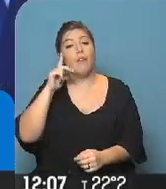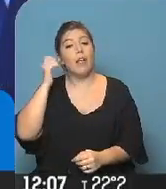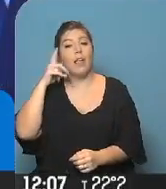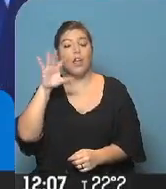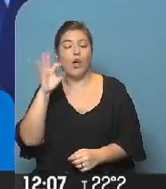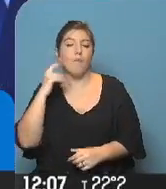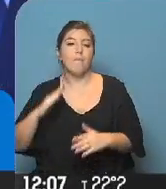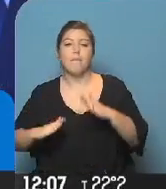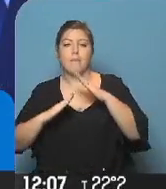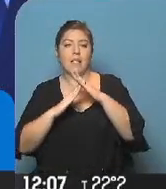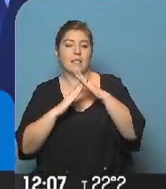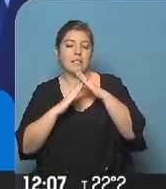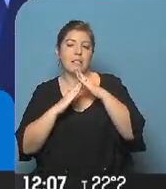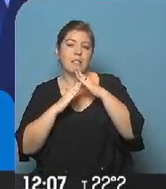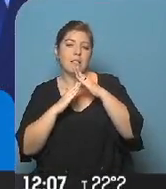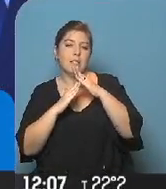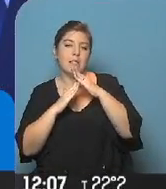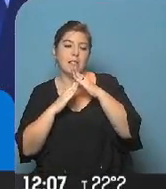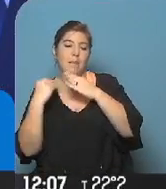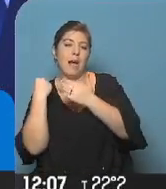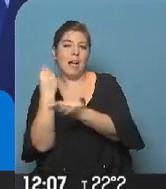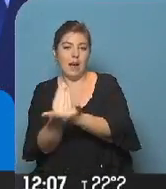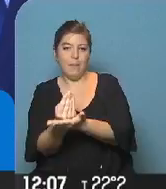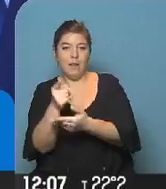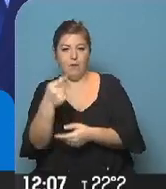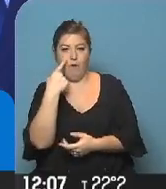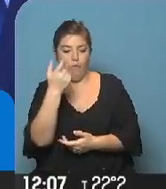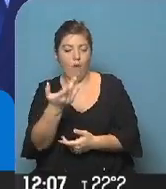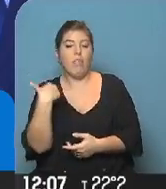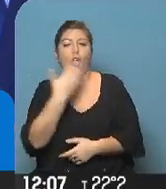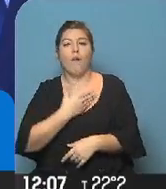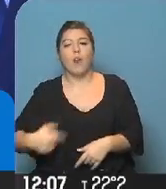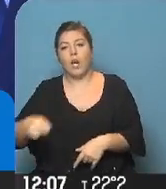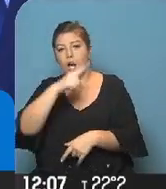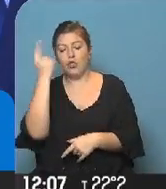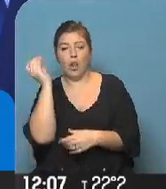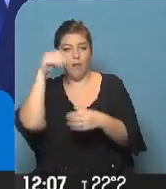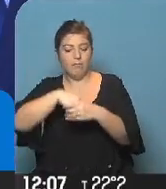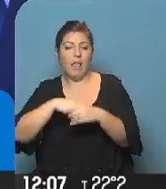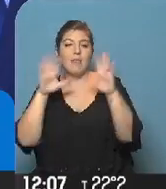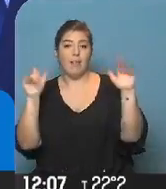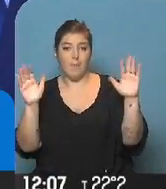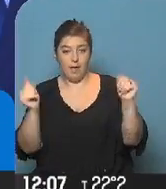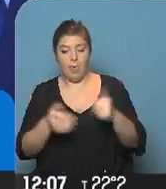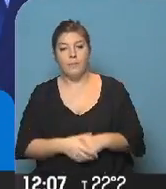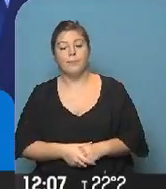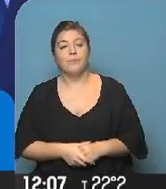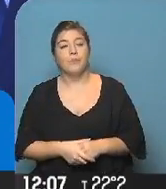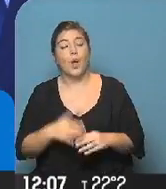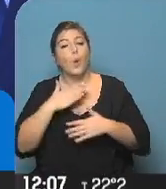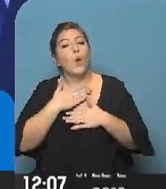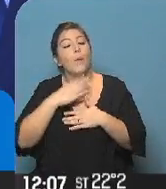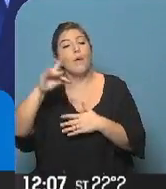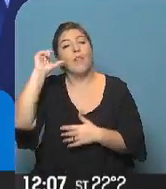máxima representación pero tenemos en imágenes del gobierno nacional en el funeral los restos de de la sota